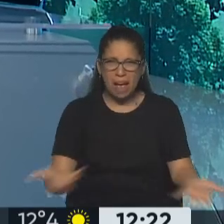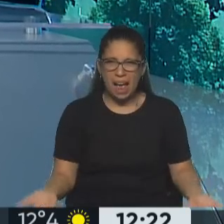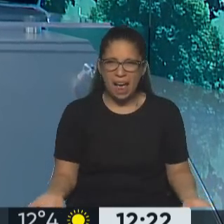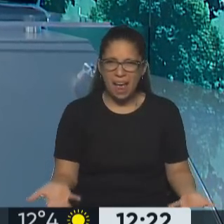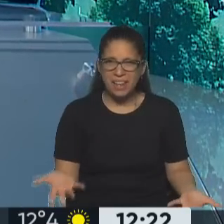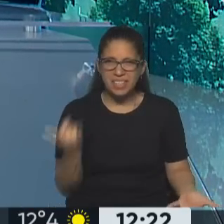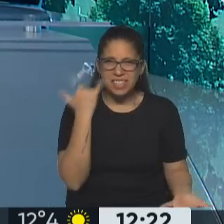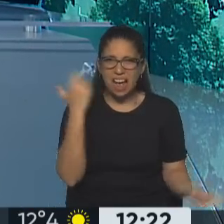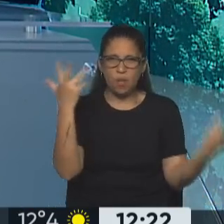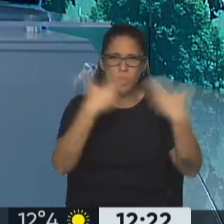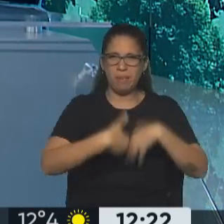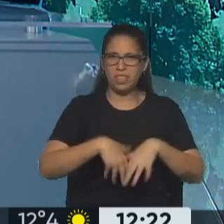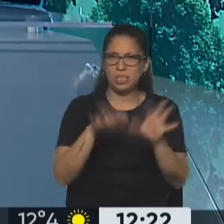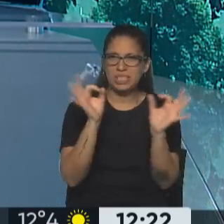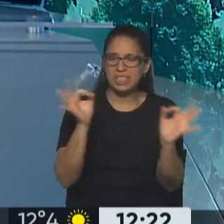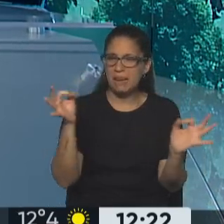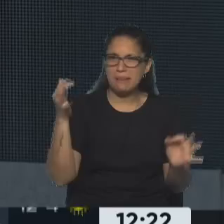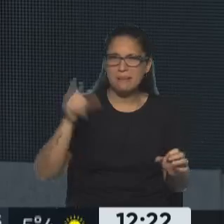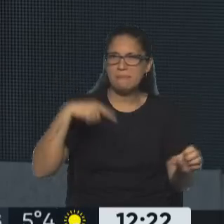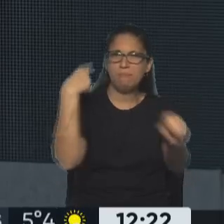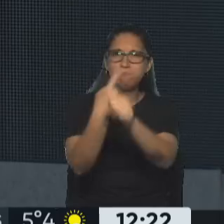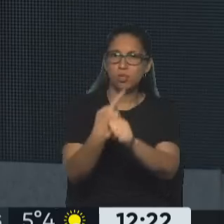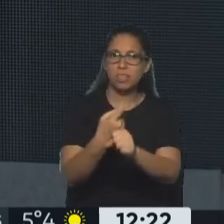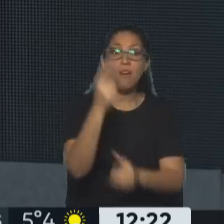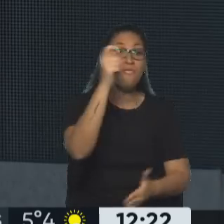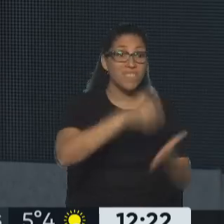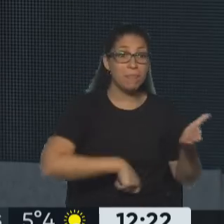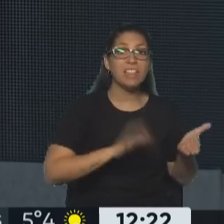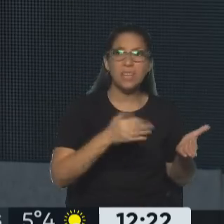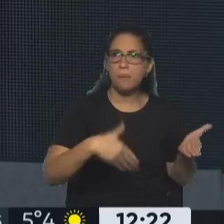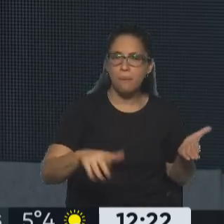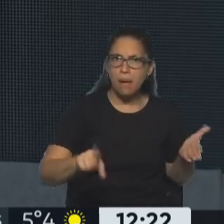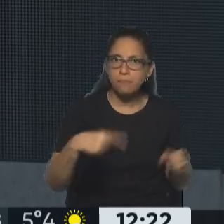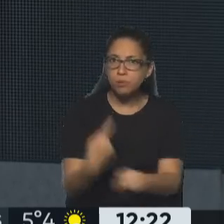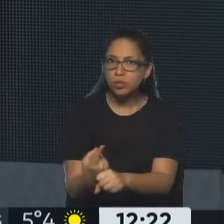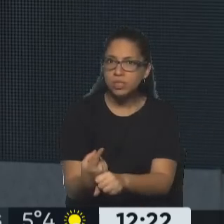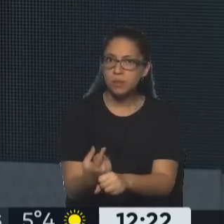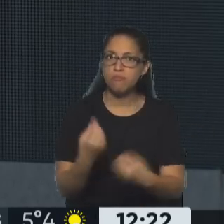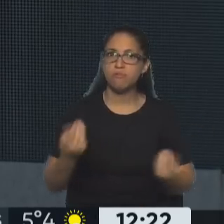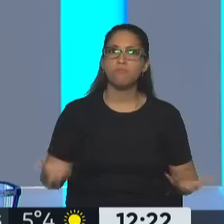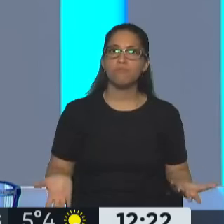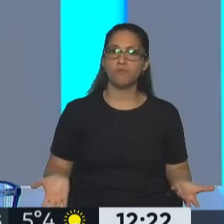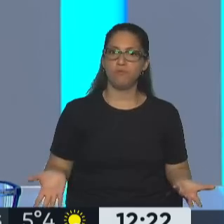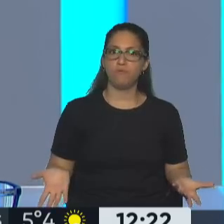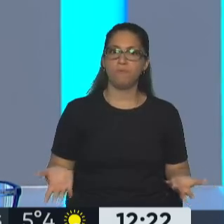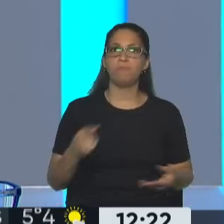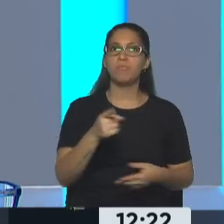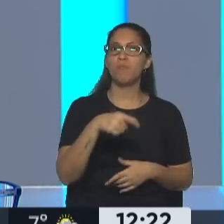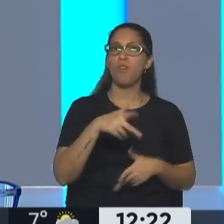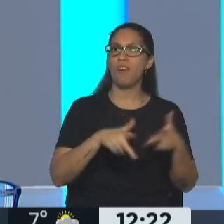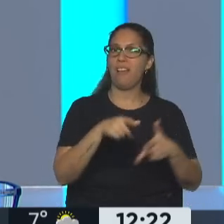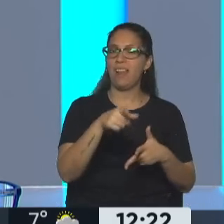un incumplimiento declarado de movida. Sí, estás firmando algo sabiendo que no lo vas a hacer. Este es un tema. Otro que aparecía mencionado recién en el informe que veíamos.